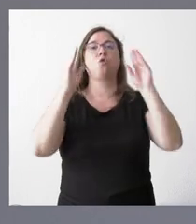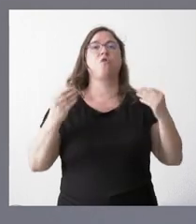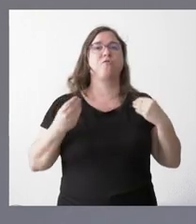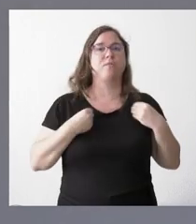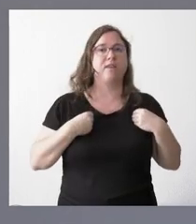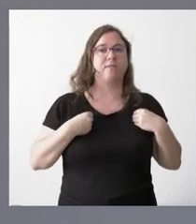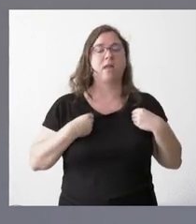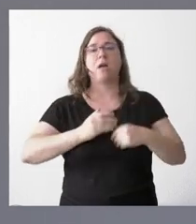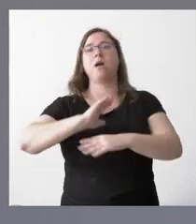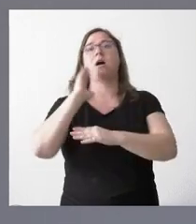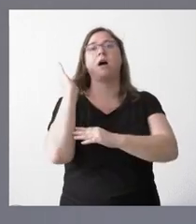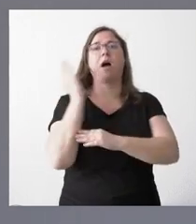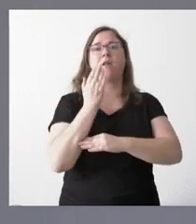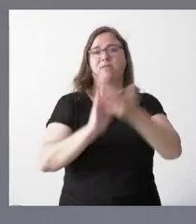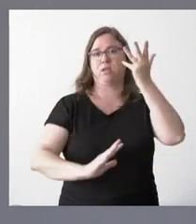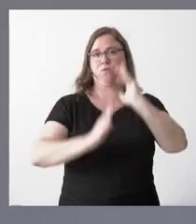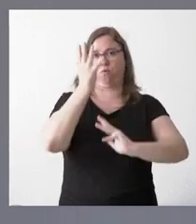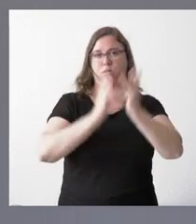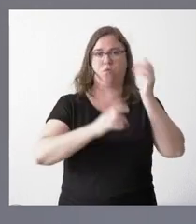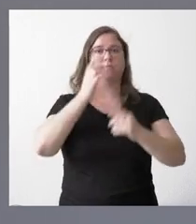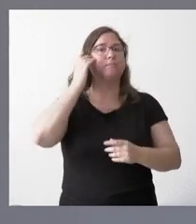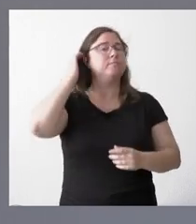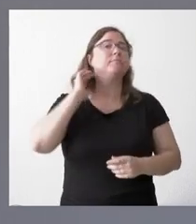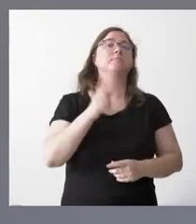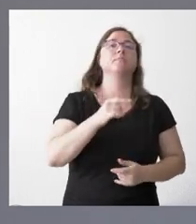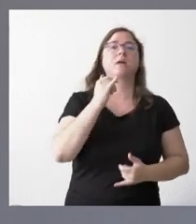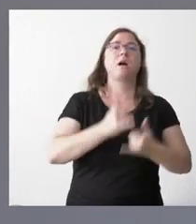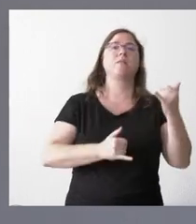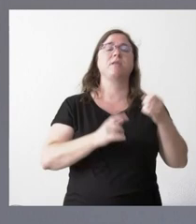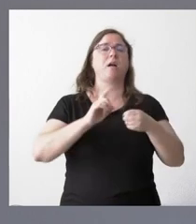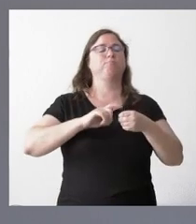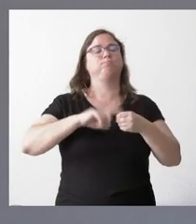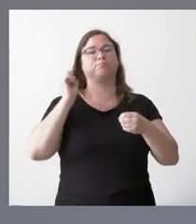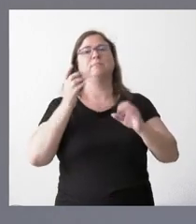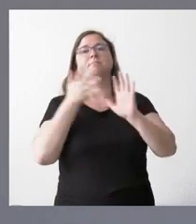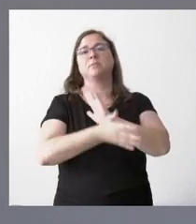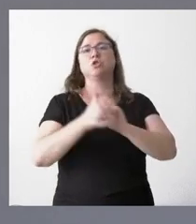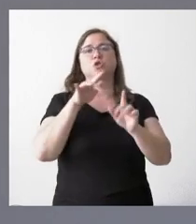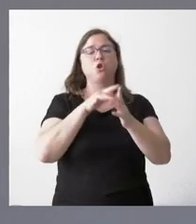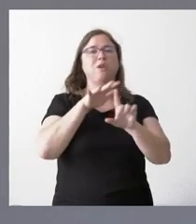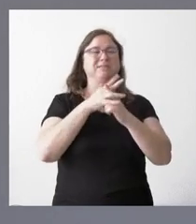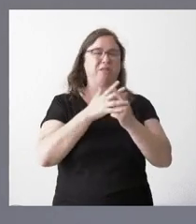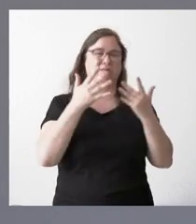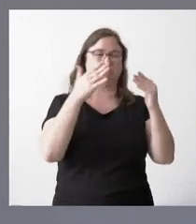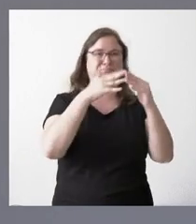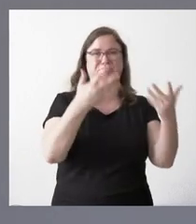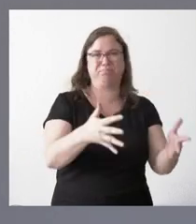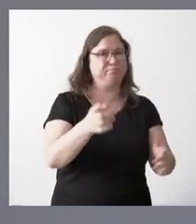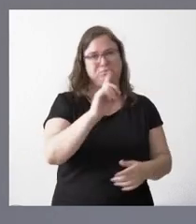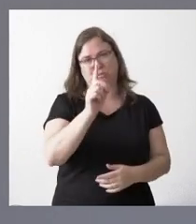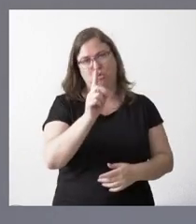sido afectadas por estos incendios. Se excluyen de esta situación las que estuvieran en estado de ruina y que